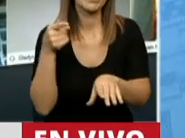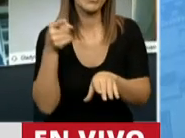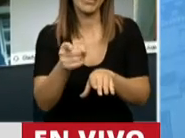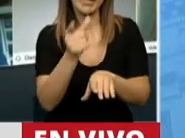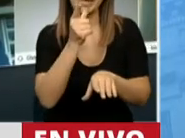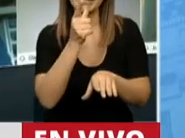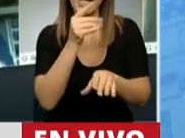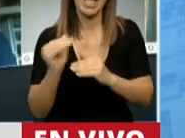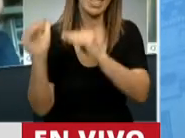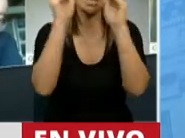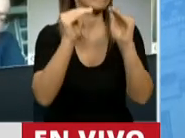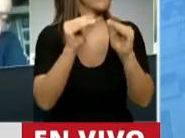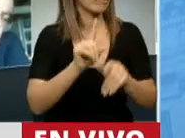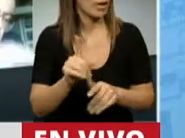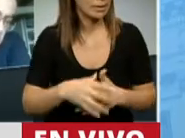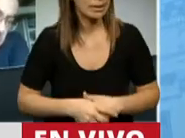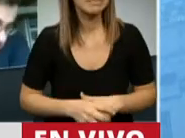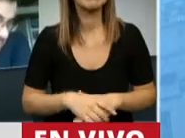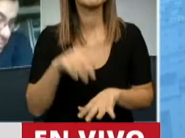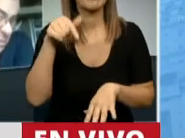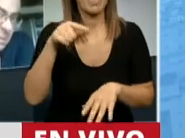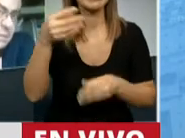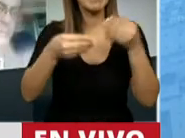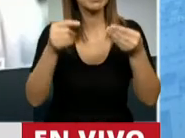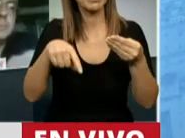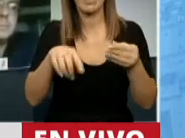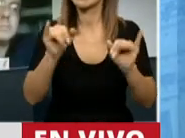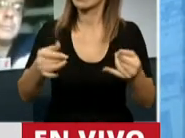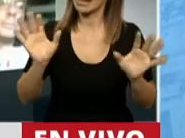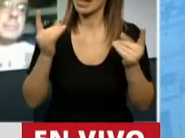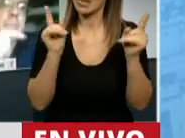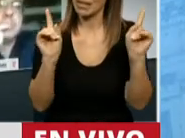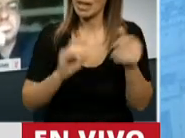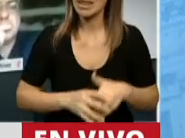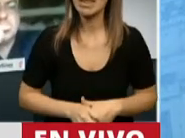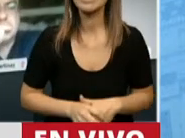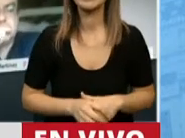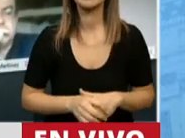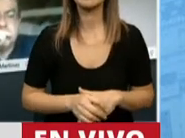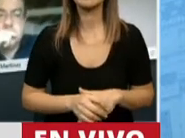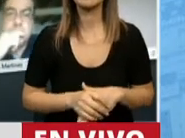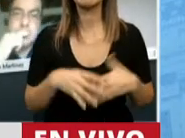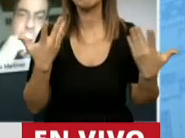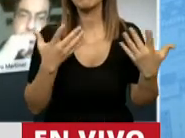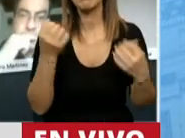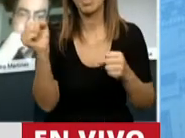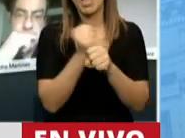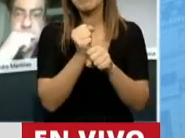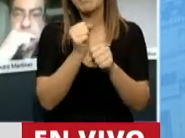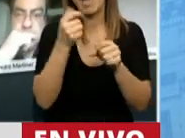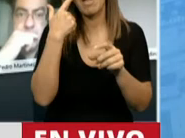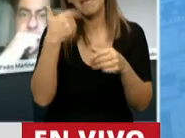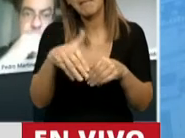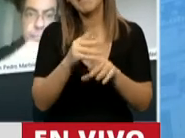federal, que me parece que este presupuesto viene a corregir. No era lógico aprobar el presupuesto 2020, ahí